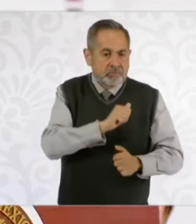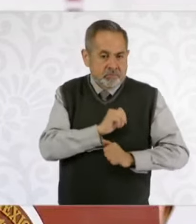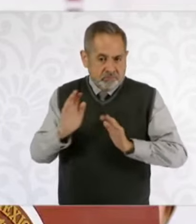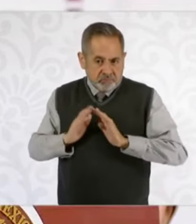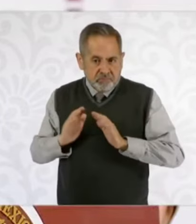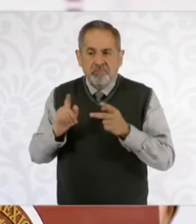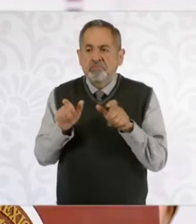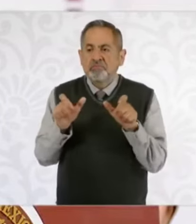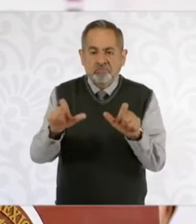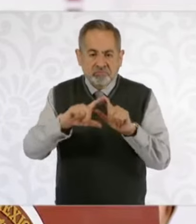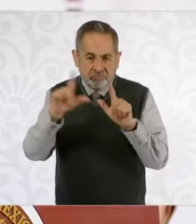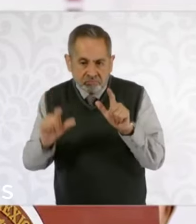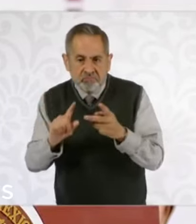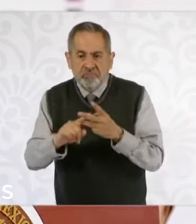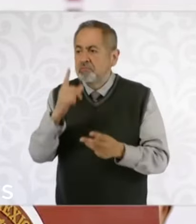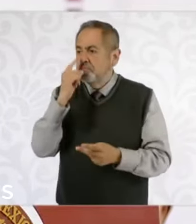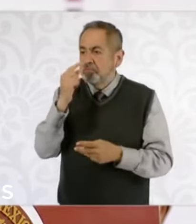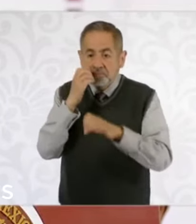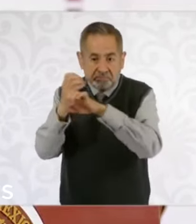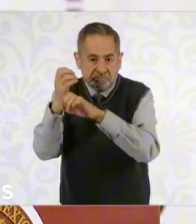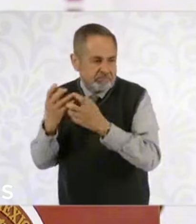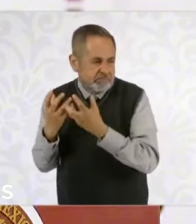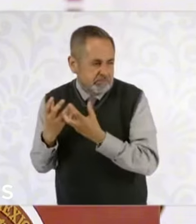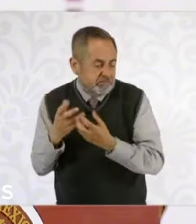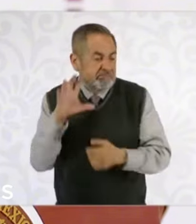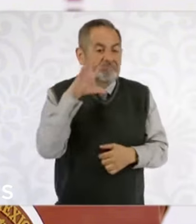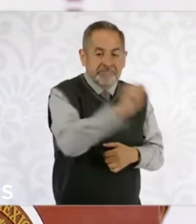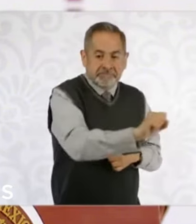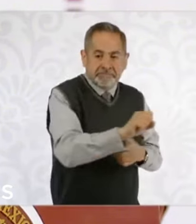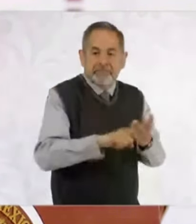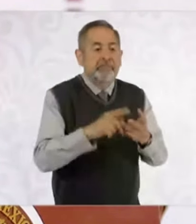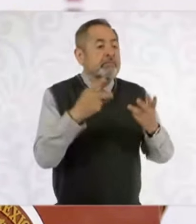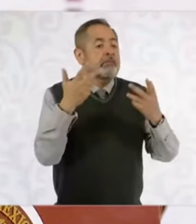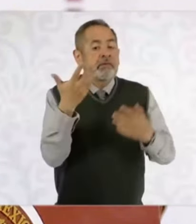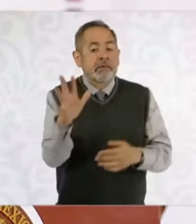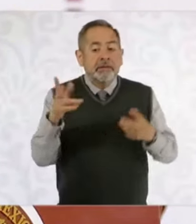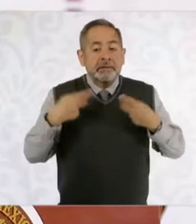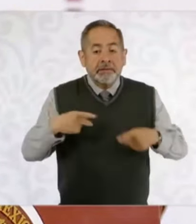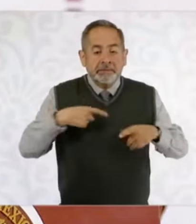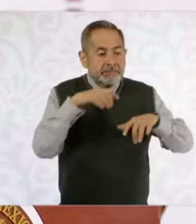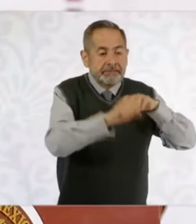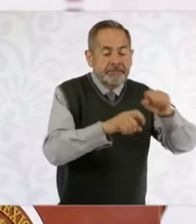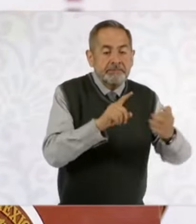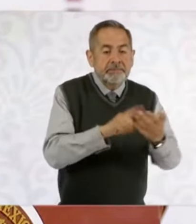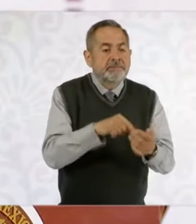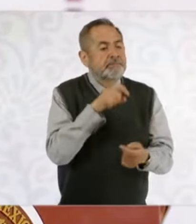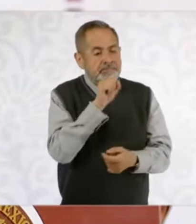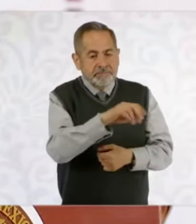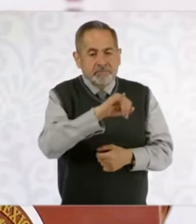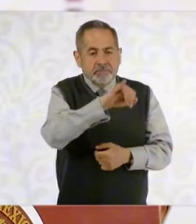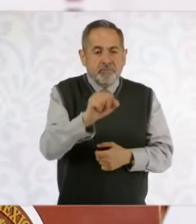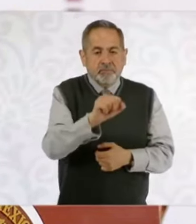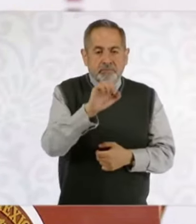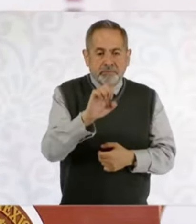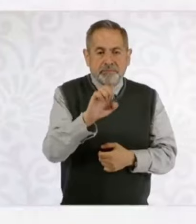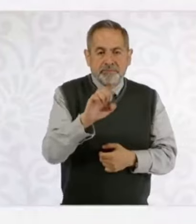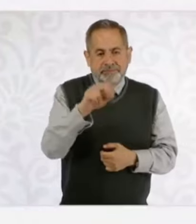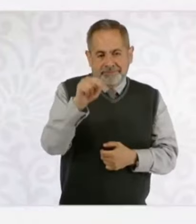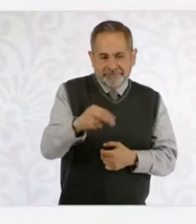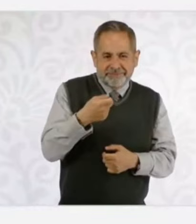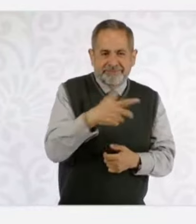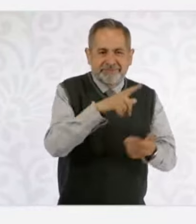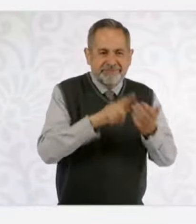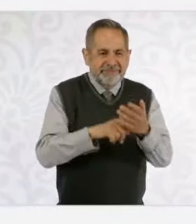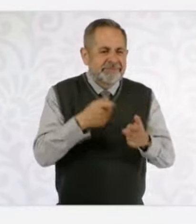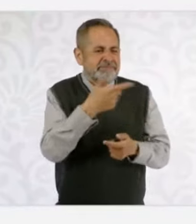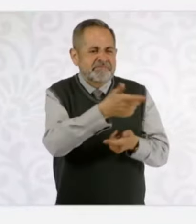Mexicano, Guardia Nacional y Policía Estatal detuvieron a 10 presuntos integrantes, entre ellos José Alberto N., alias El Vaquero, quien fungía